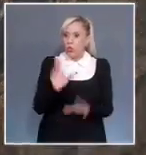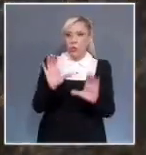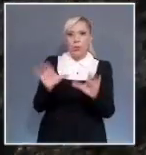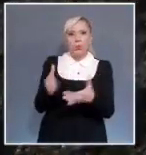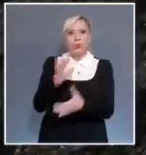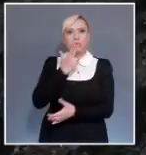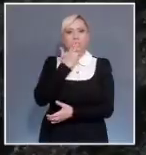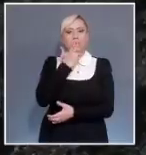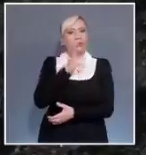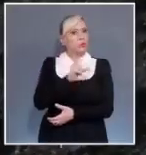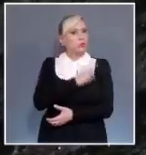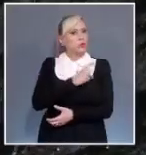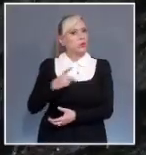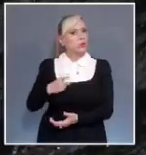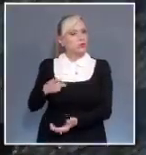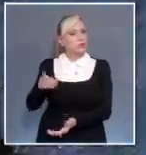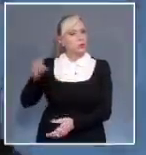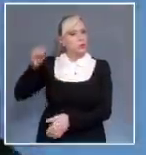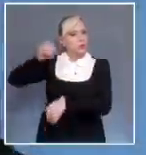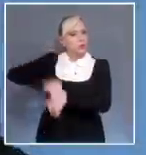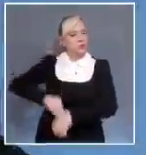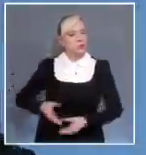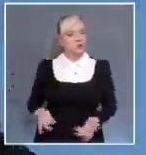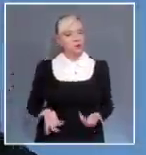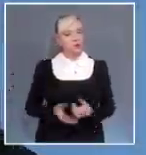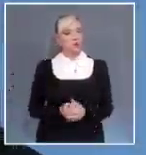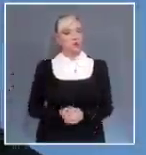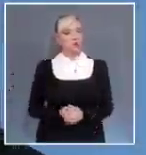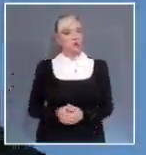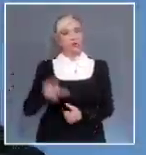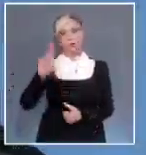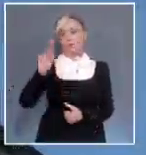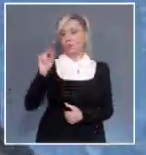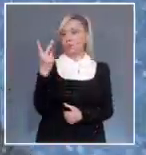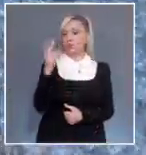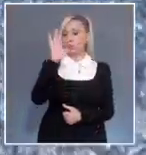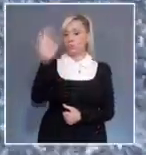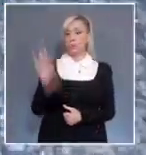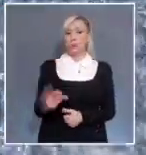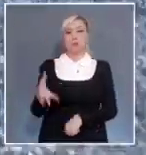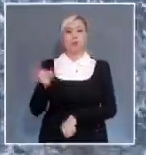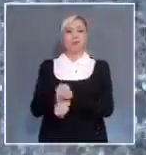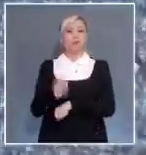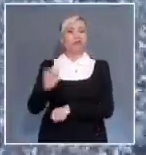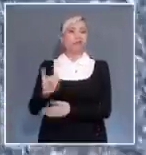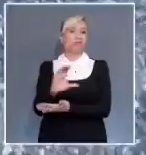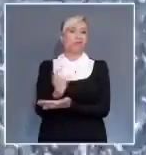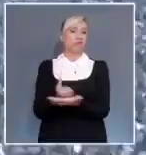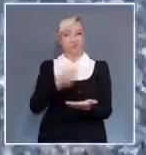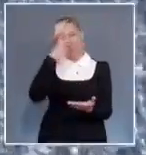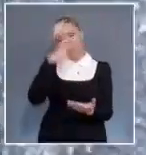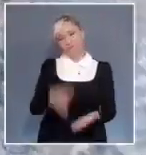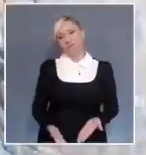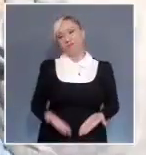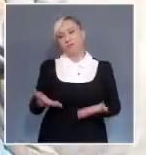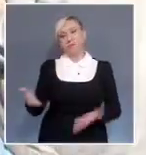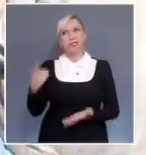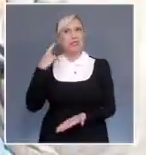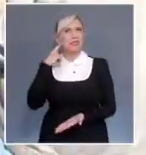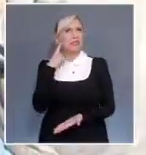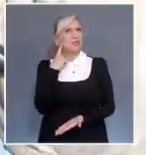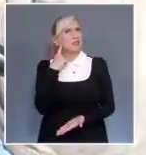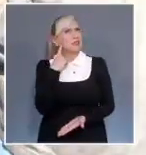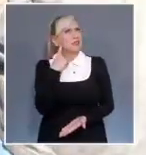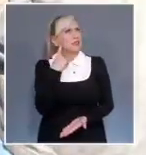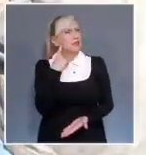El 82% de las concesiones mineras vigentes otorgadas en México nunca han tenido una